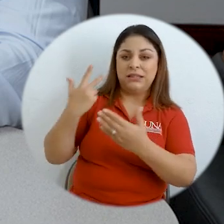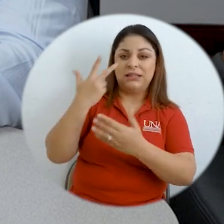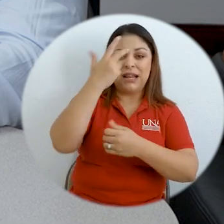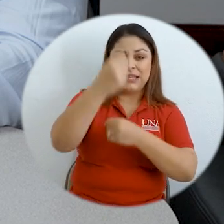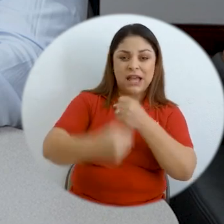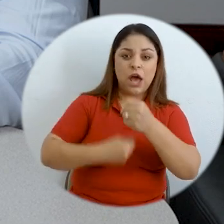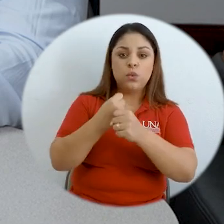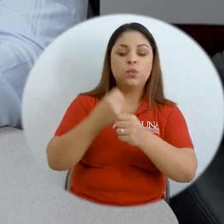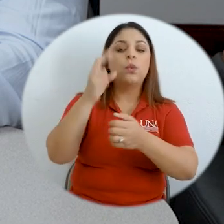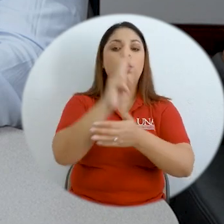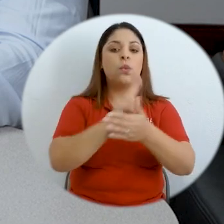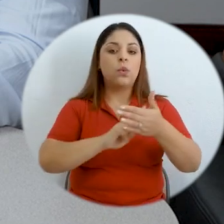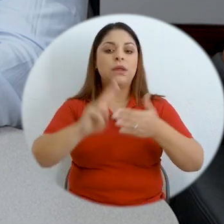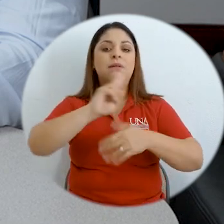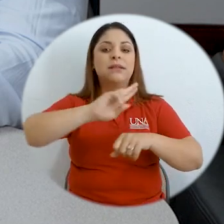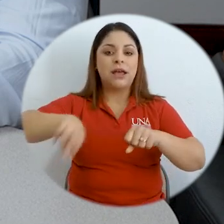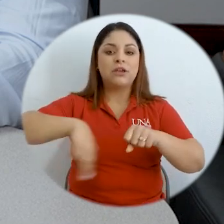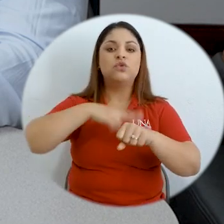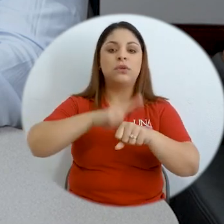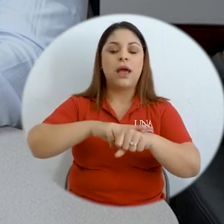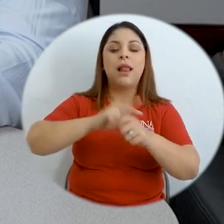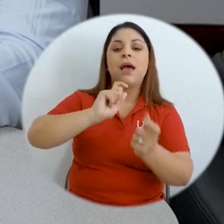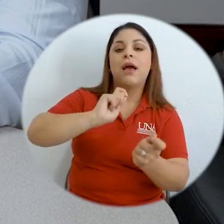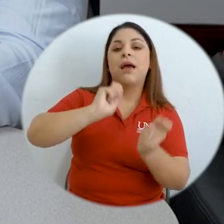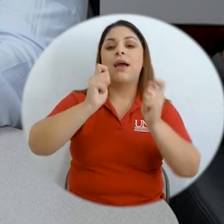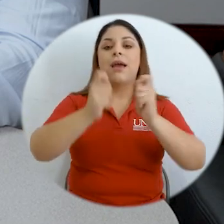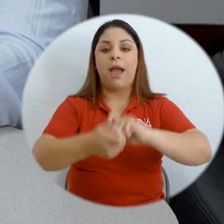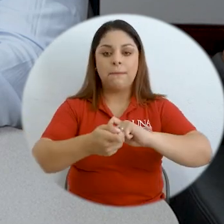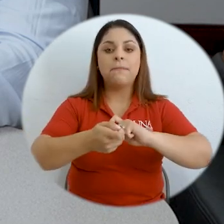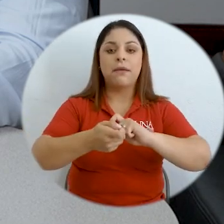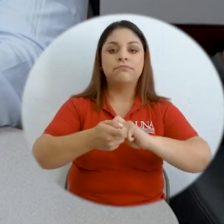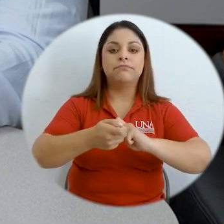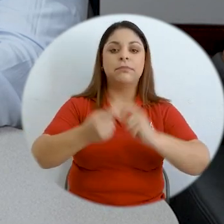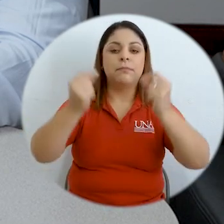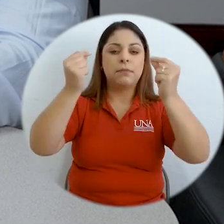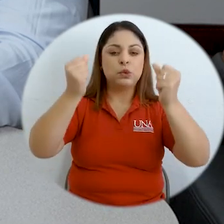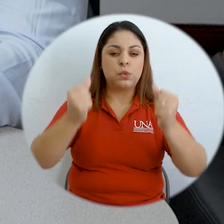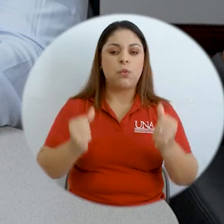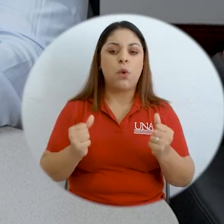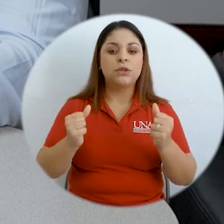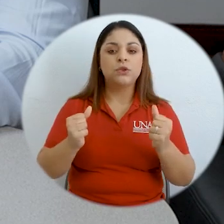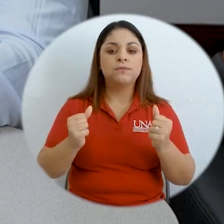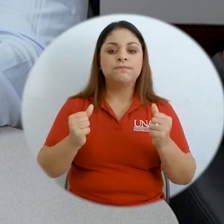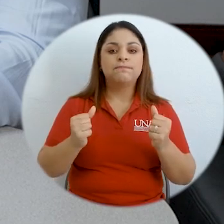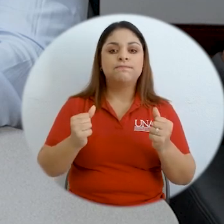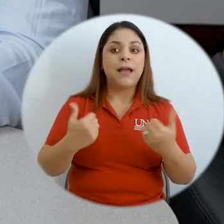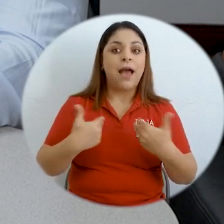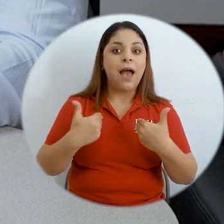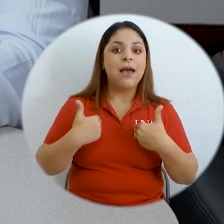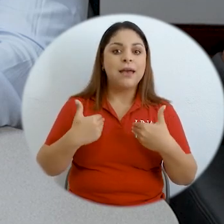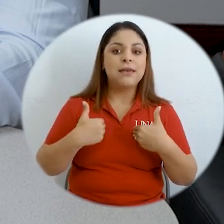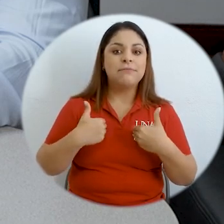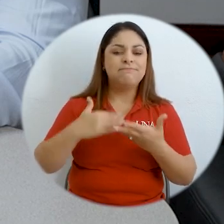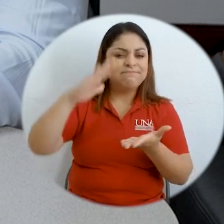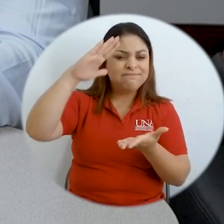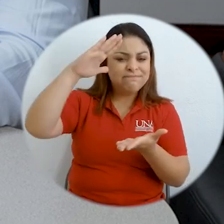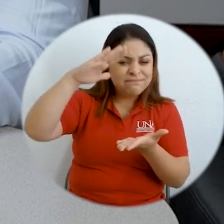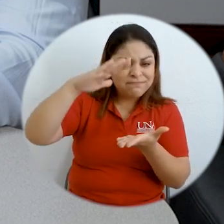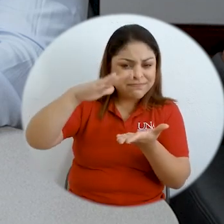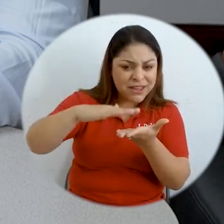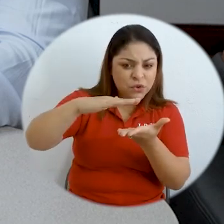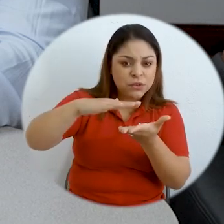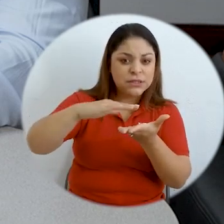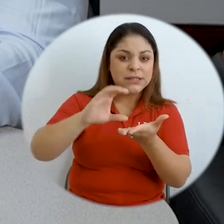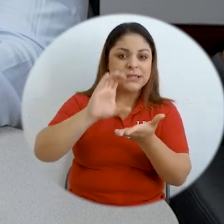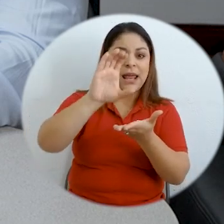la Universidad Nacional ha modificado su estructura presupuestaria teniendo una disminución en